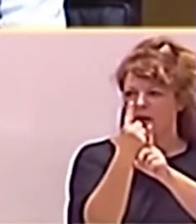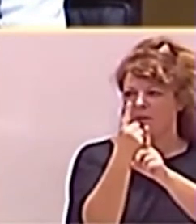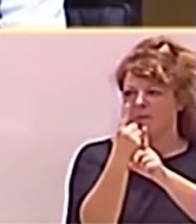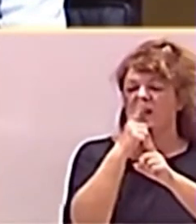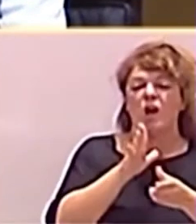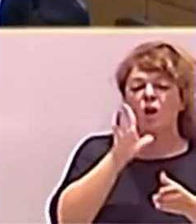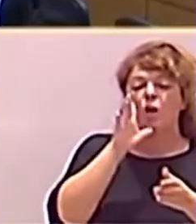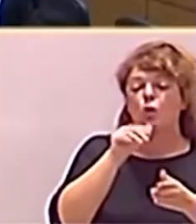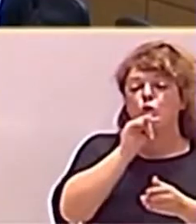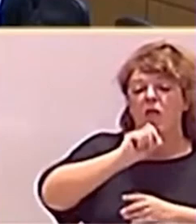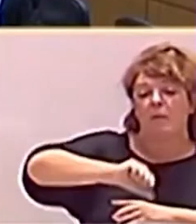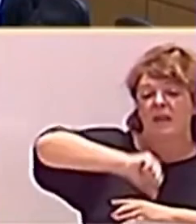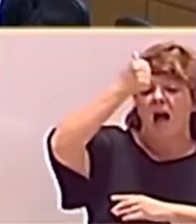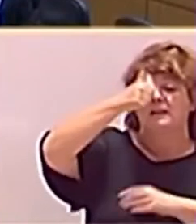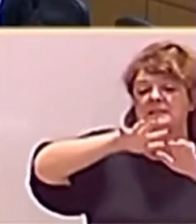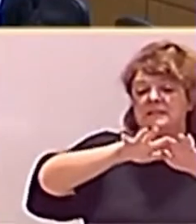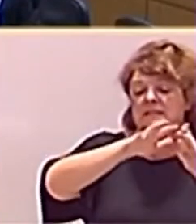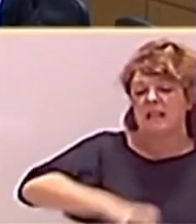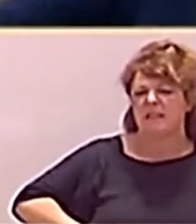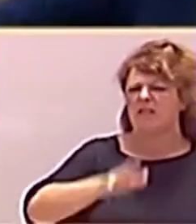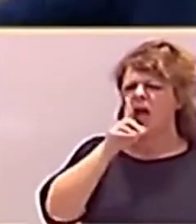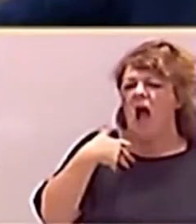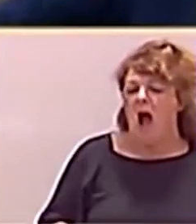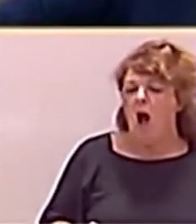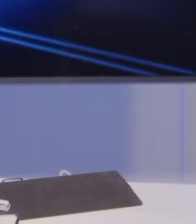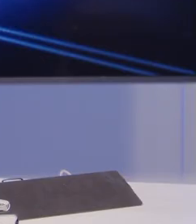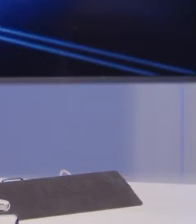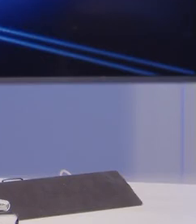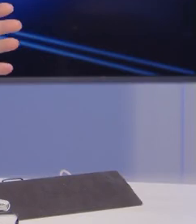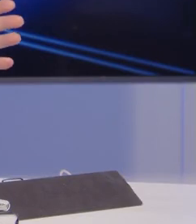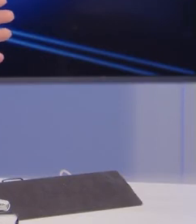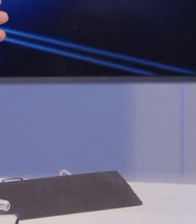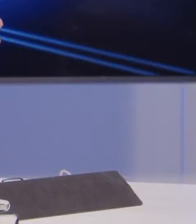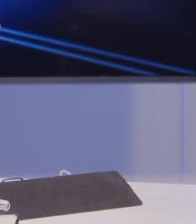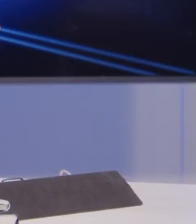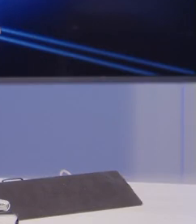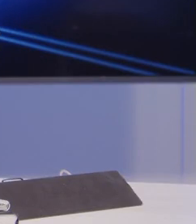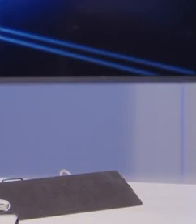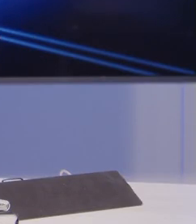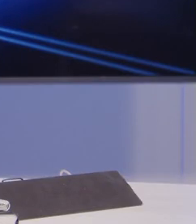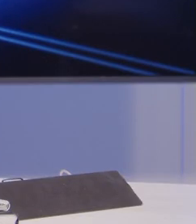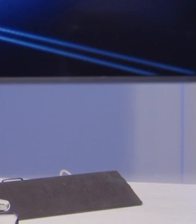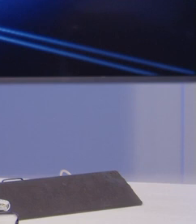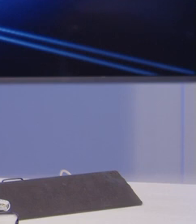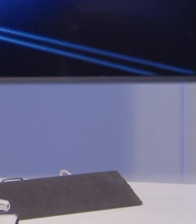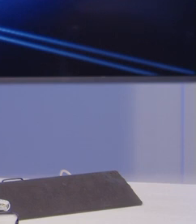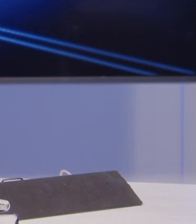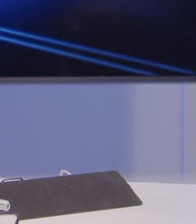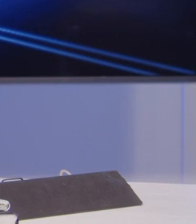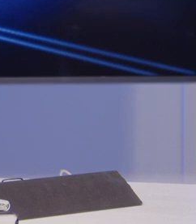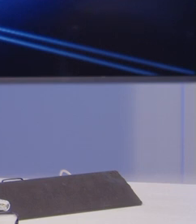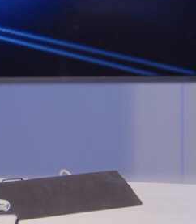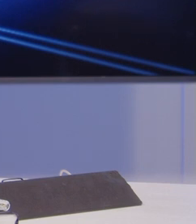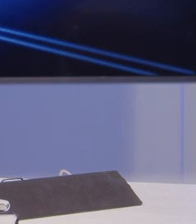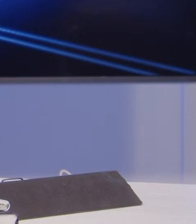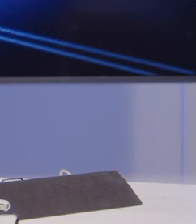sentencia que está siendo además contestada. Bueno, Teresa, un poco descarada esta defensa por parte de la